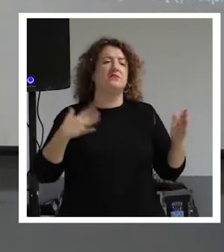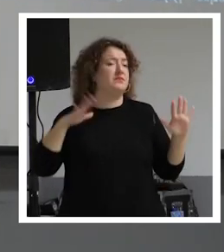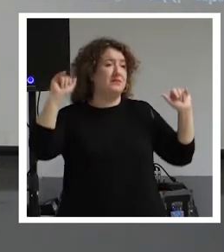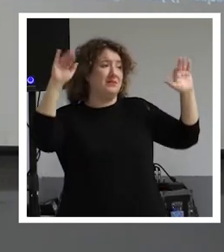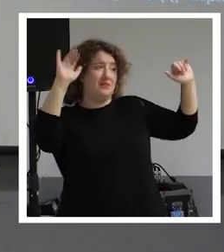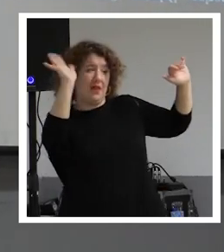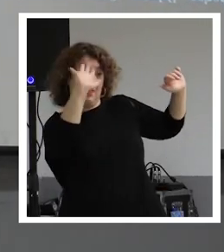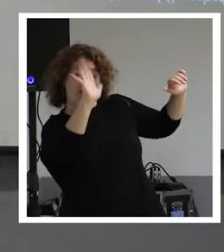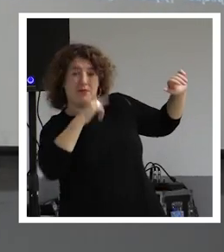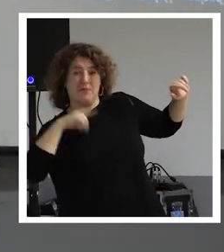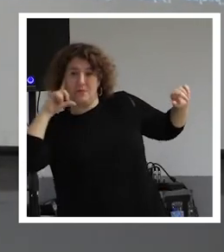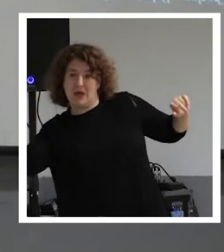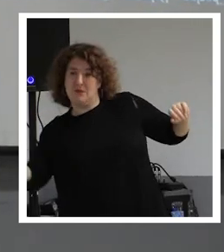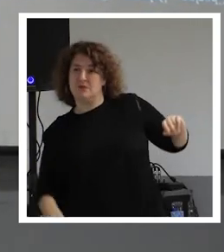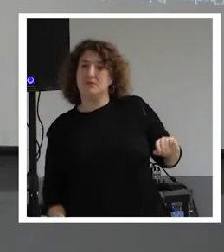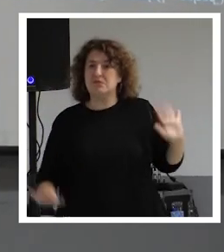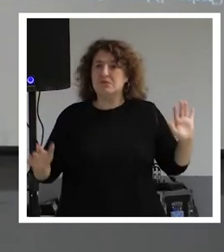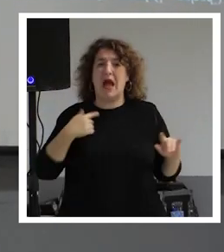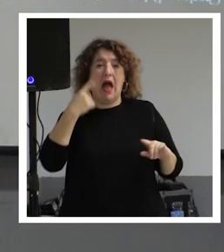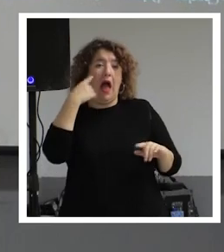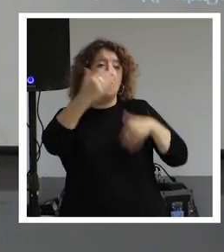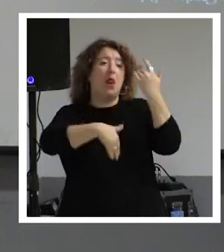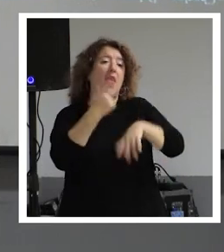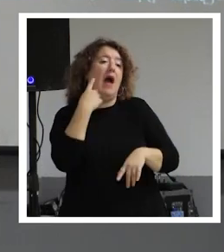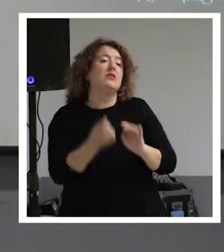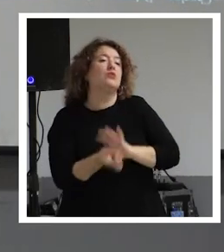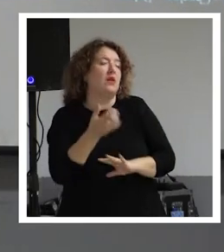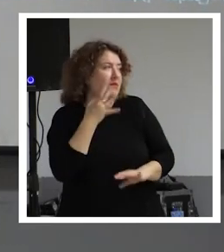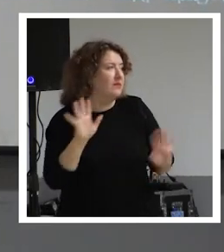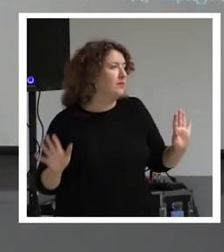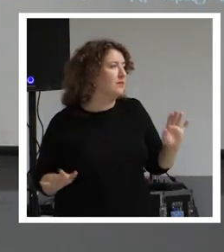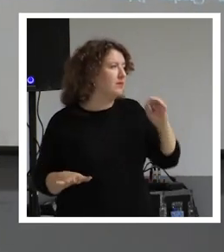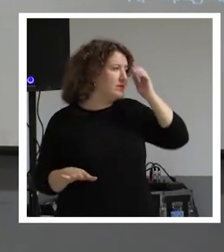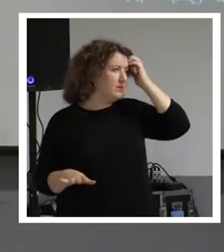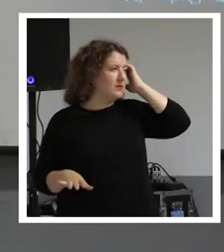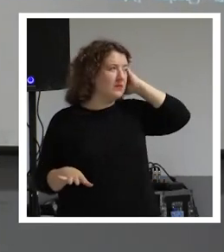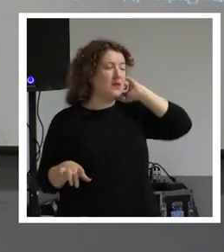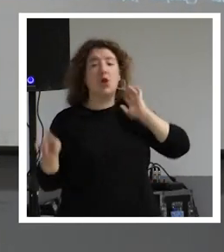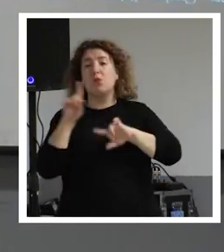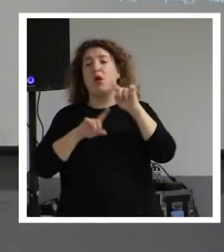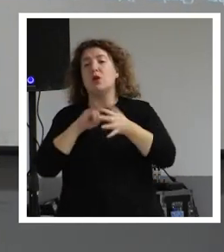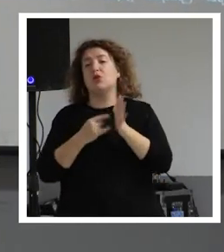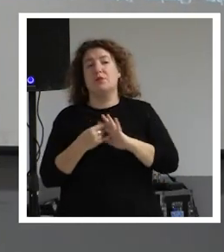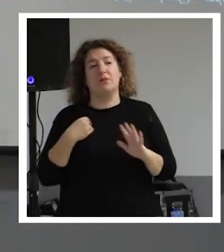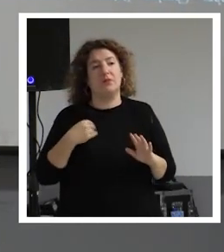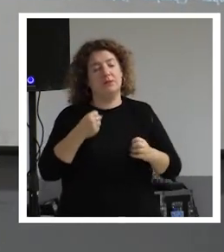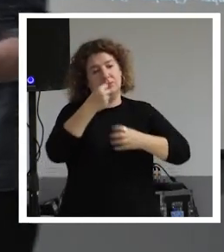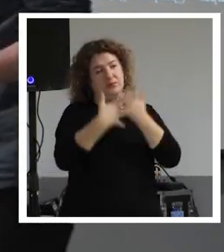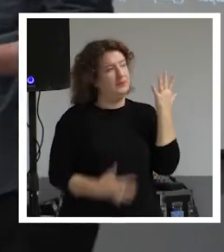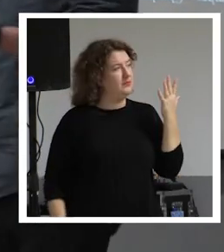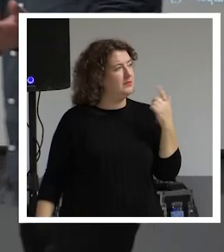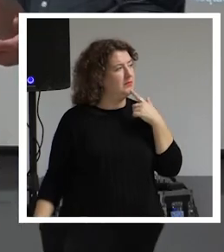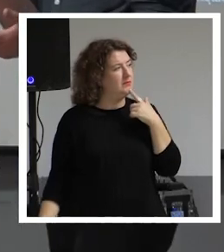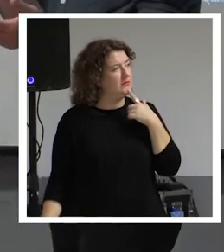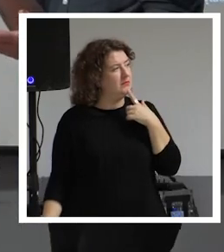cuando Chile ya estaba agotado de la violencia nos queda una pandemia entonces la gente ya no tenía incentivo alguno por organizarse Y qué pasó dijo me voy